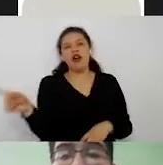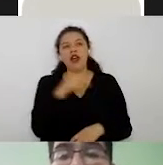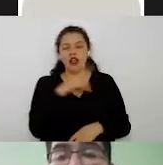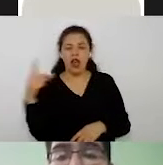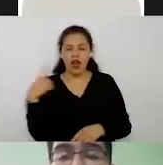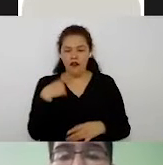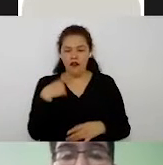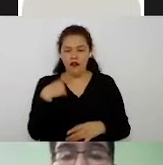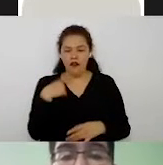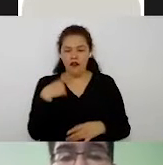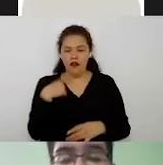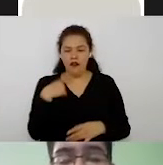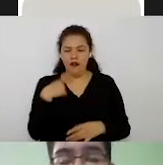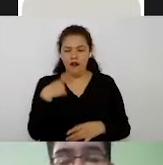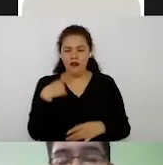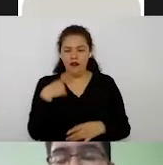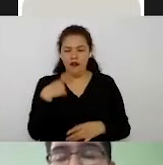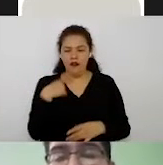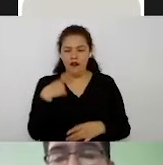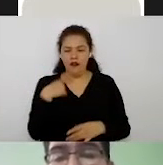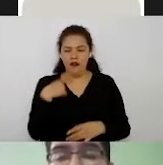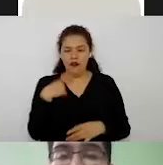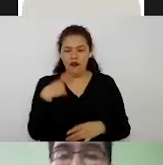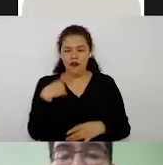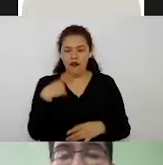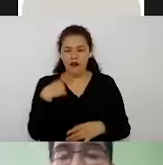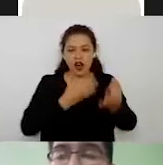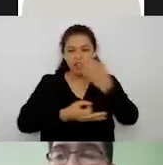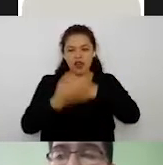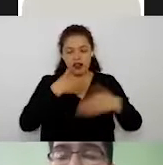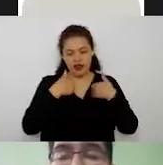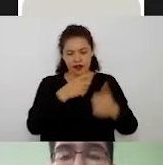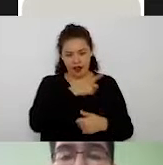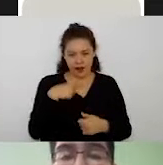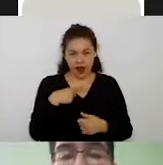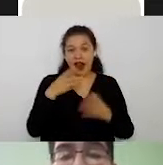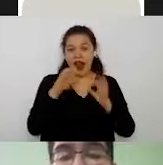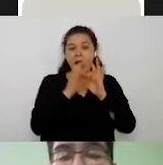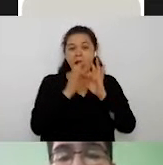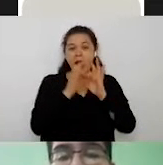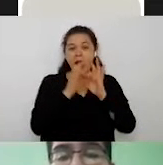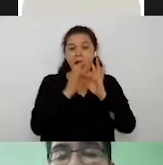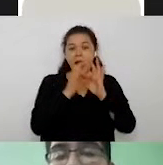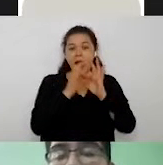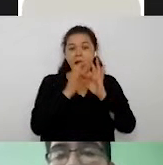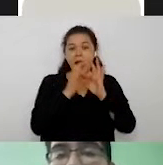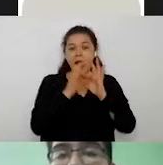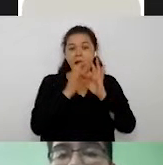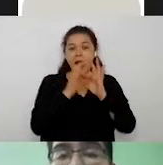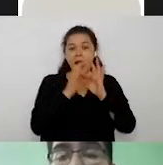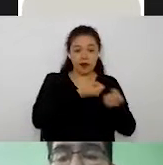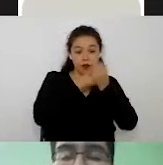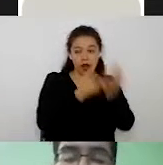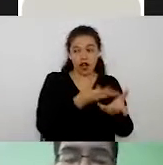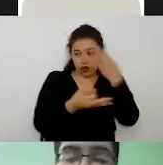el mensaje que queremos dar. Es importante, en este caso, por ejemplo, con la Brigada de Comunicación, que ese mensaje nos llegue